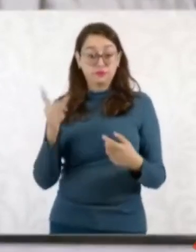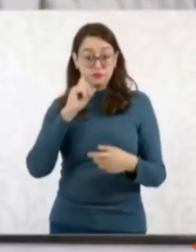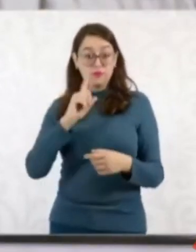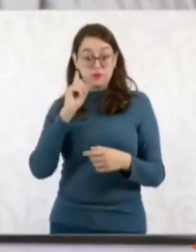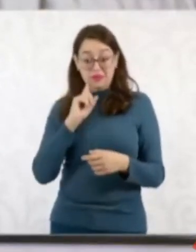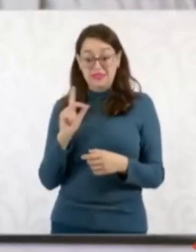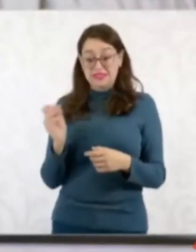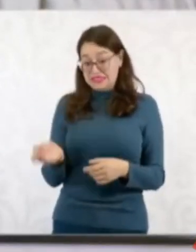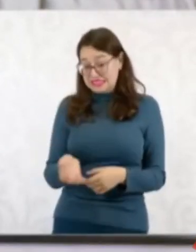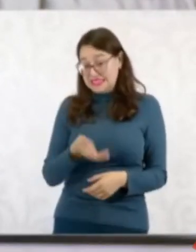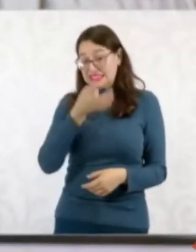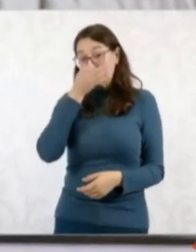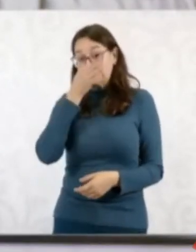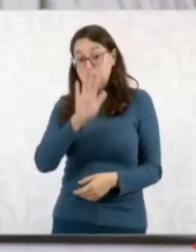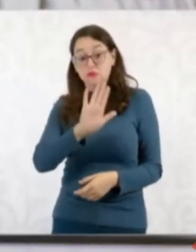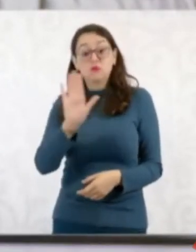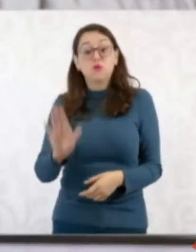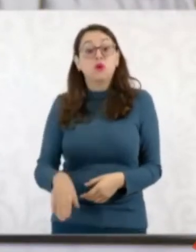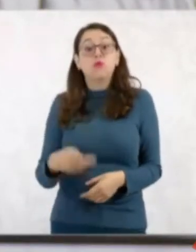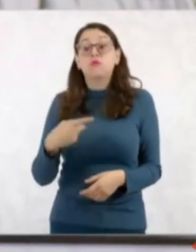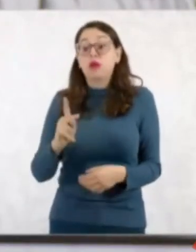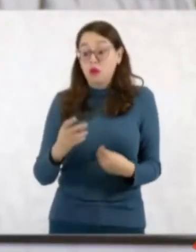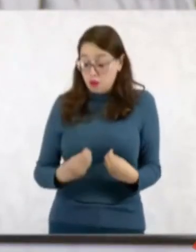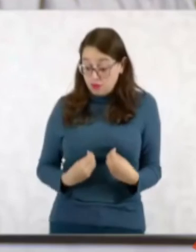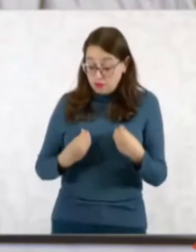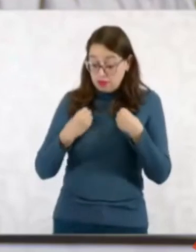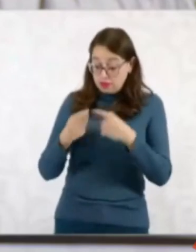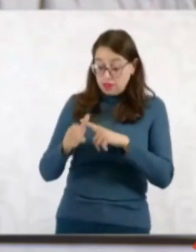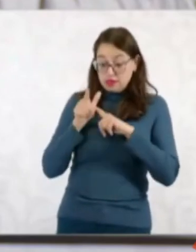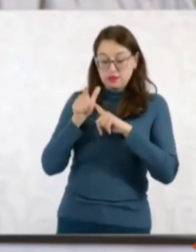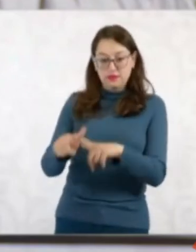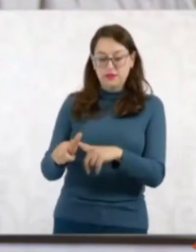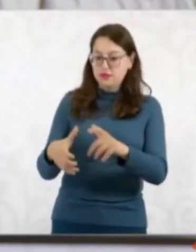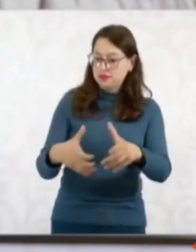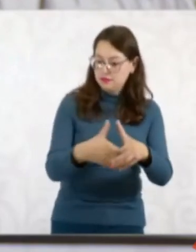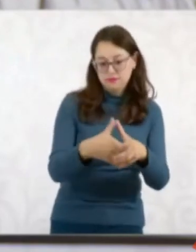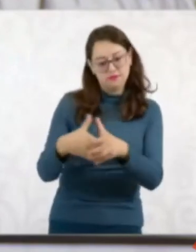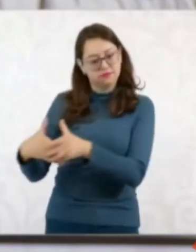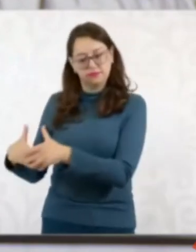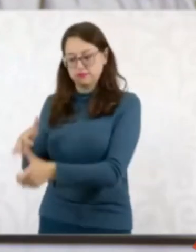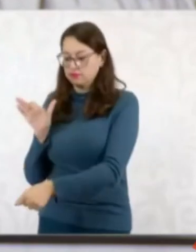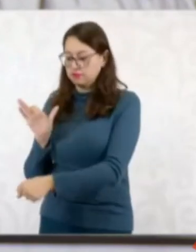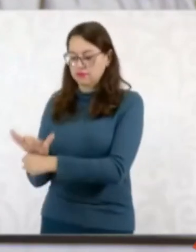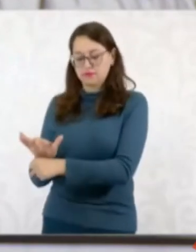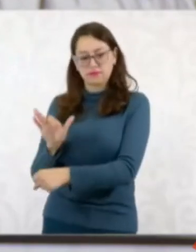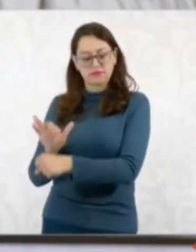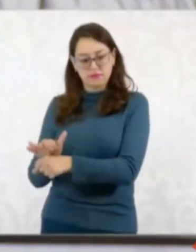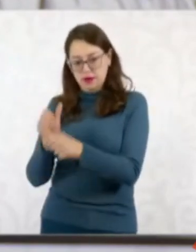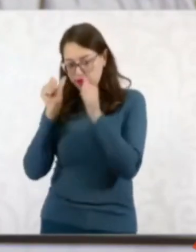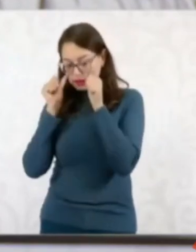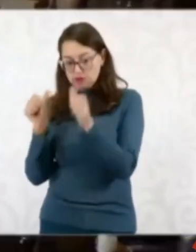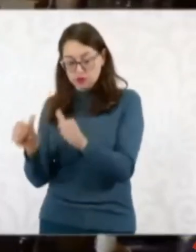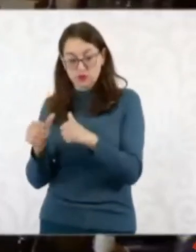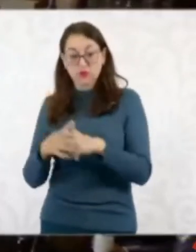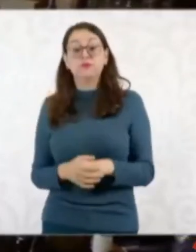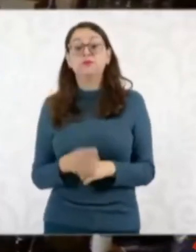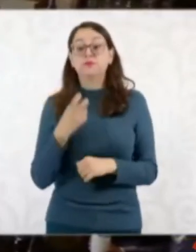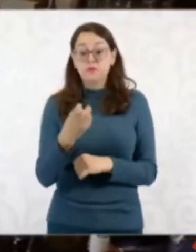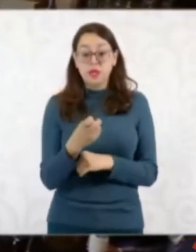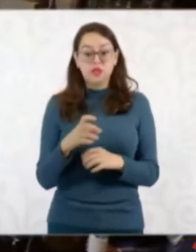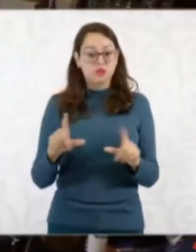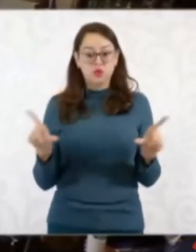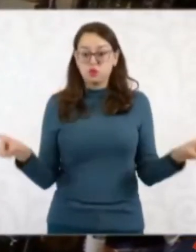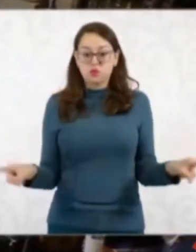sobrevivido justamente a una tentativa y que requieren de una política articulada en materia de atención. Pues esto sería